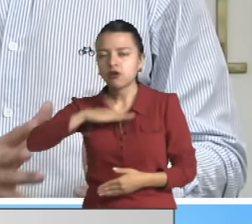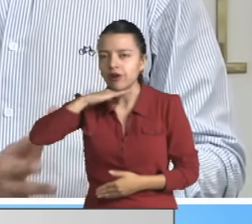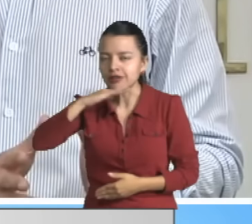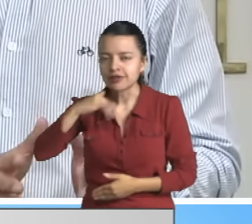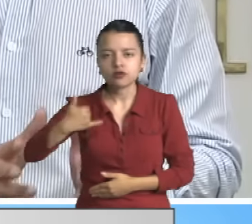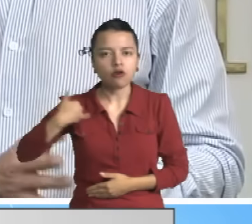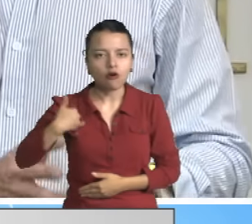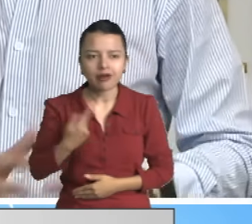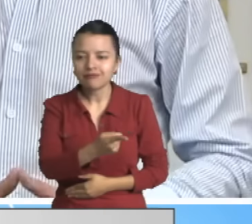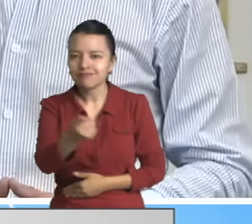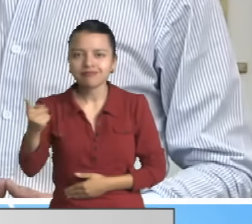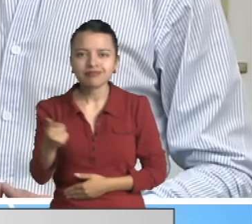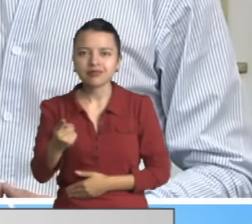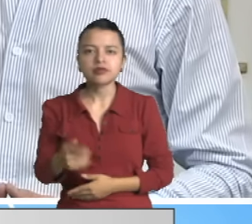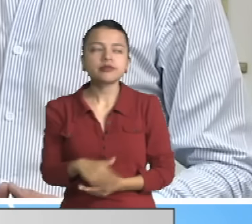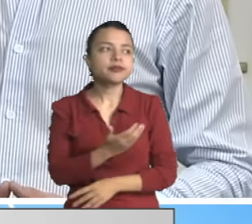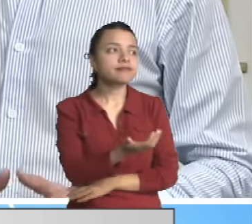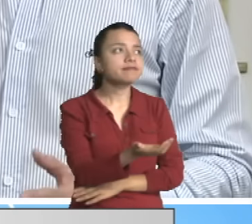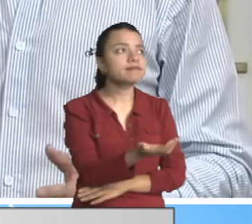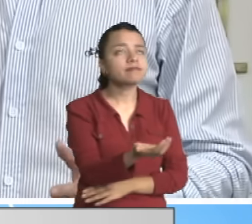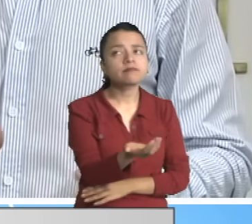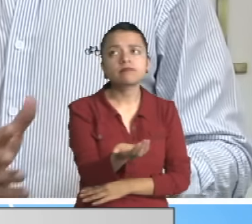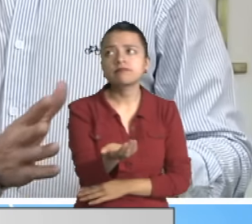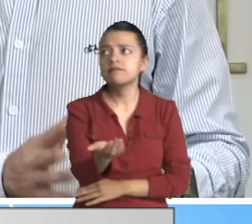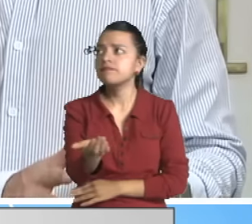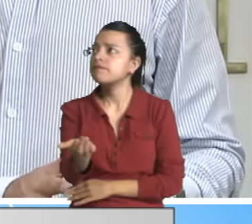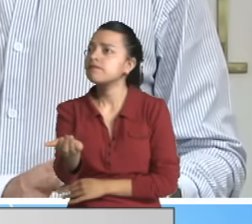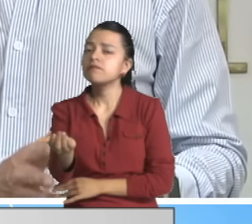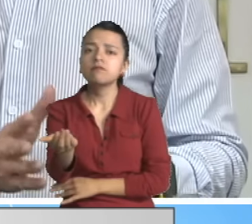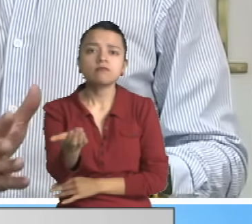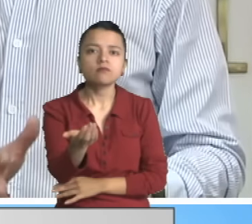que ver muchas veces con el tema de mendicidad. Y es cómo